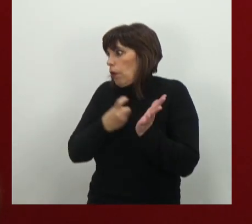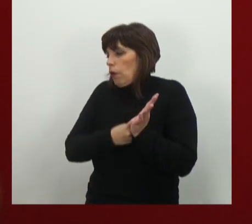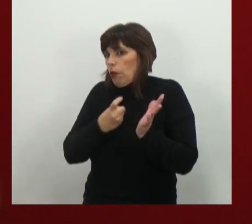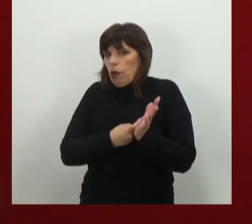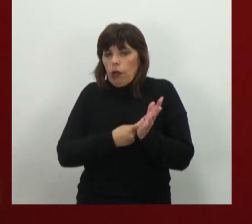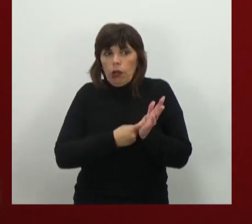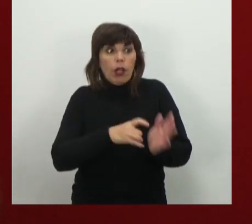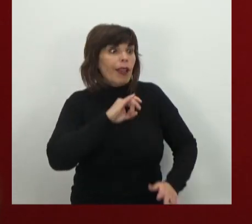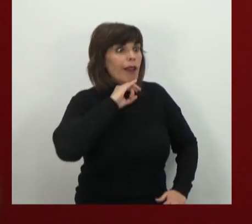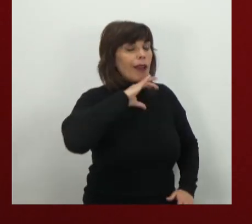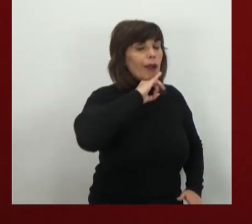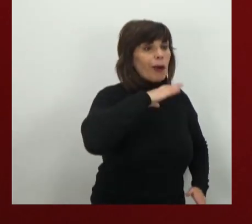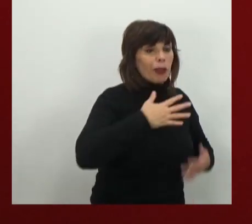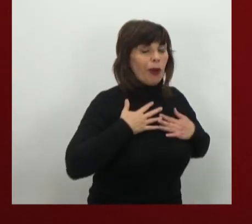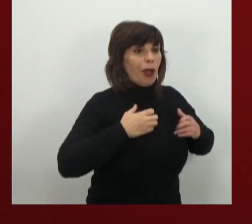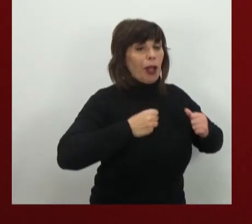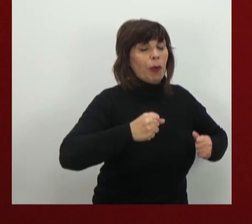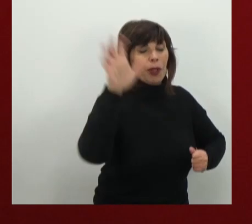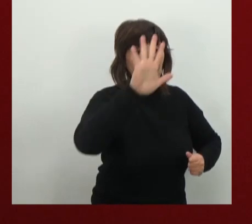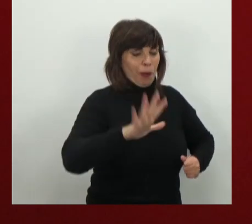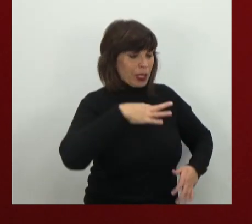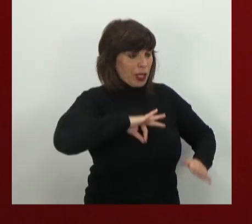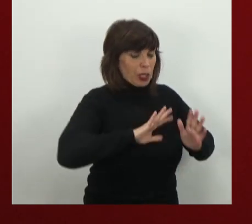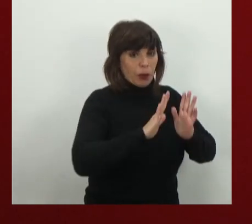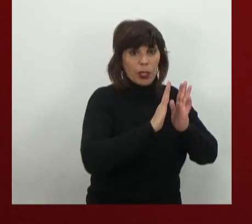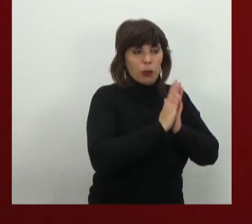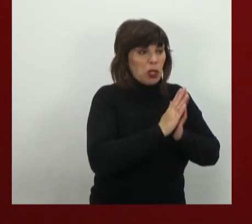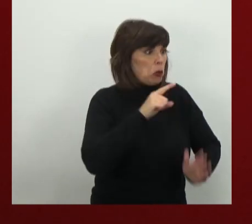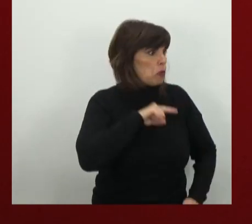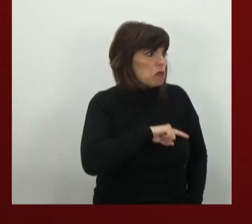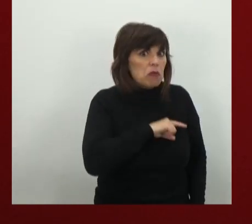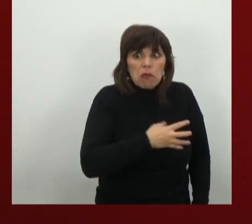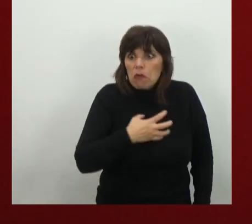El gozo, el poder y la presencia del Espíritu Santo no se podían sentir.